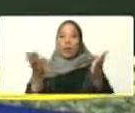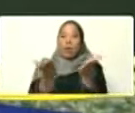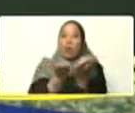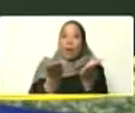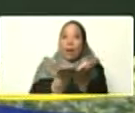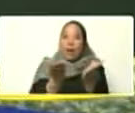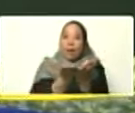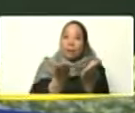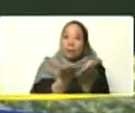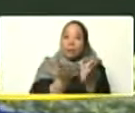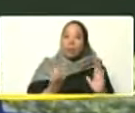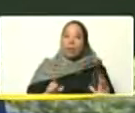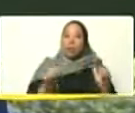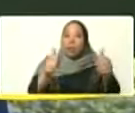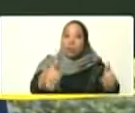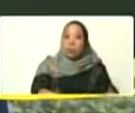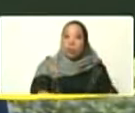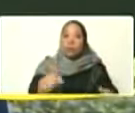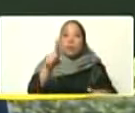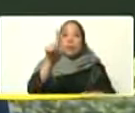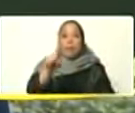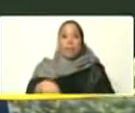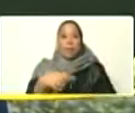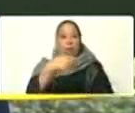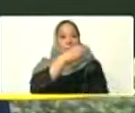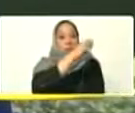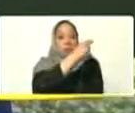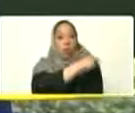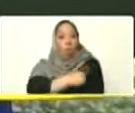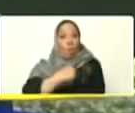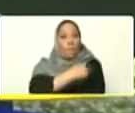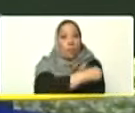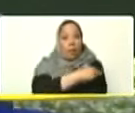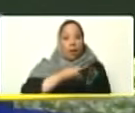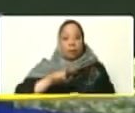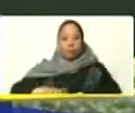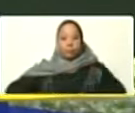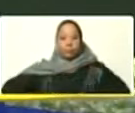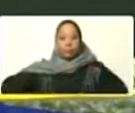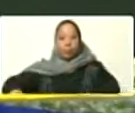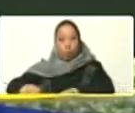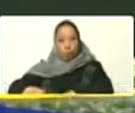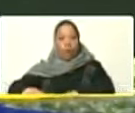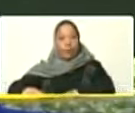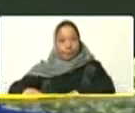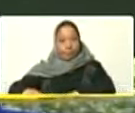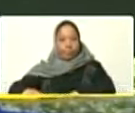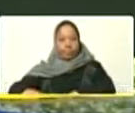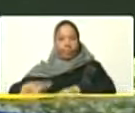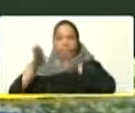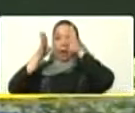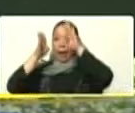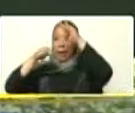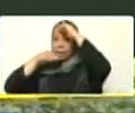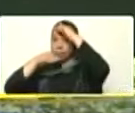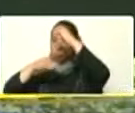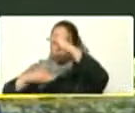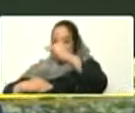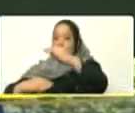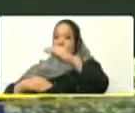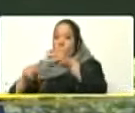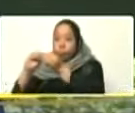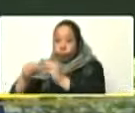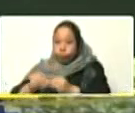de nuestras escuelas y de nuestros consultorios y espacios de salud pública. entendiendo que el trabajo en equipo, que